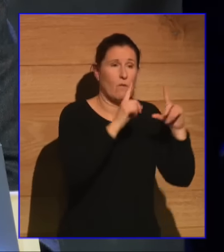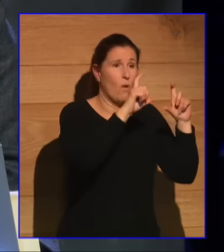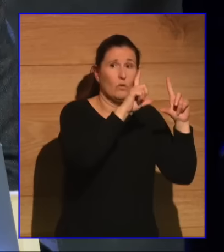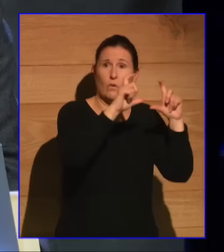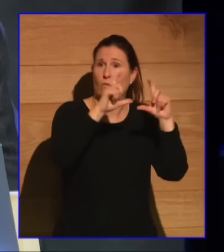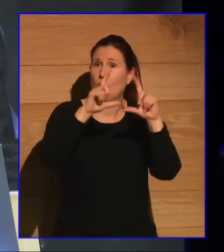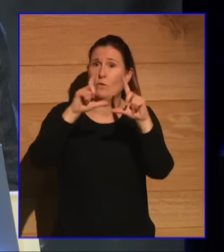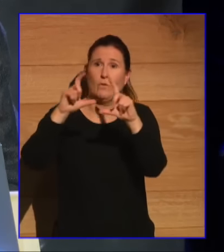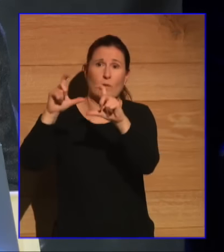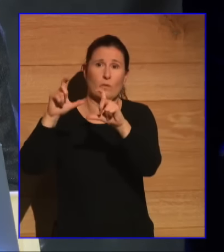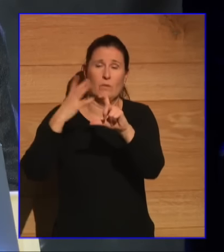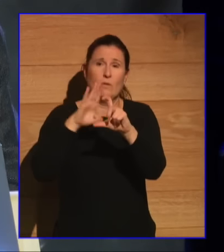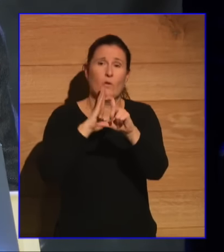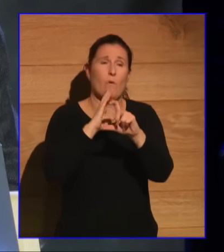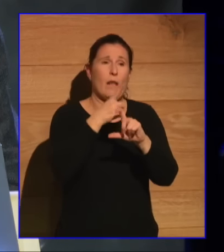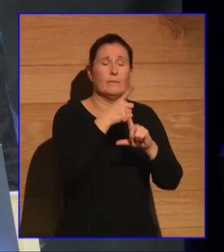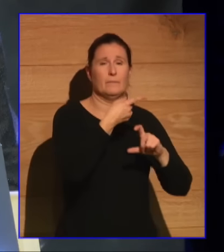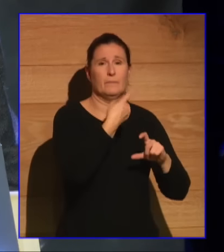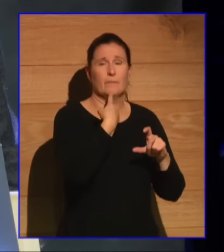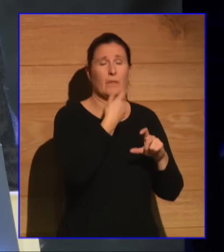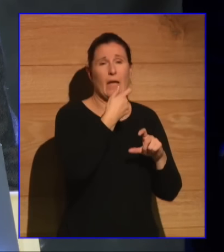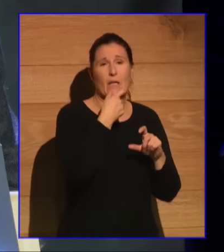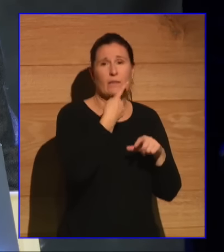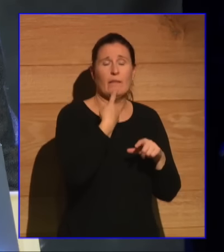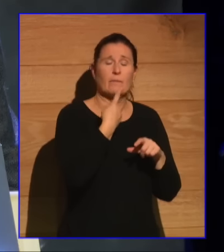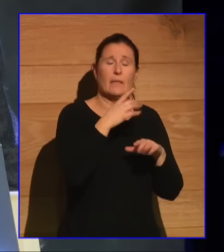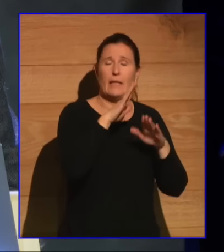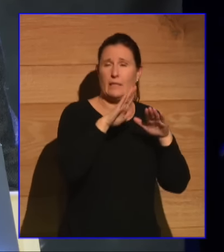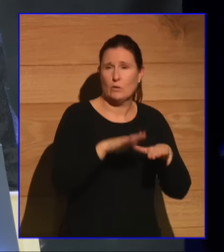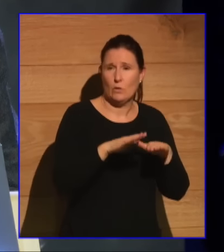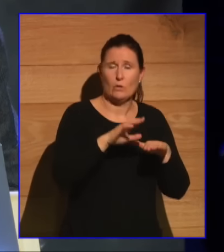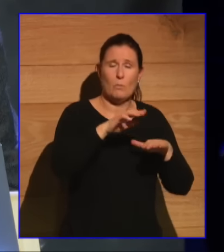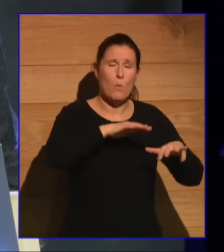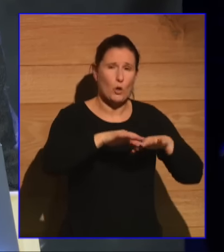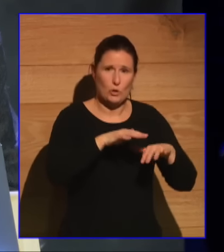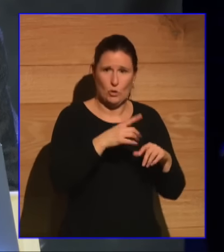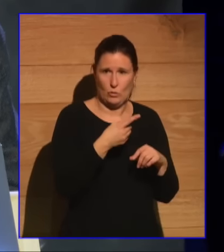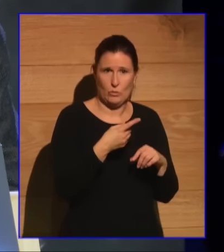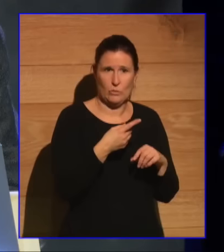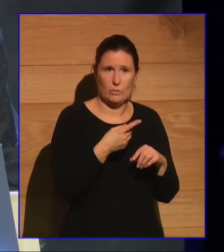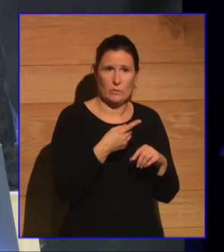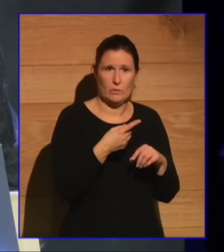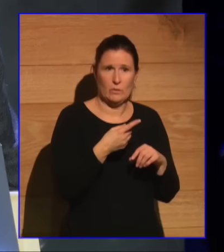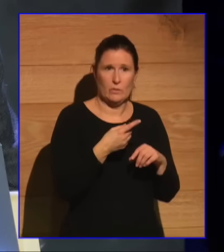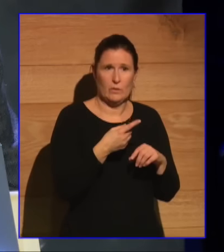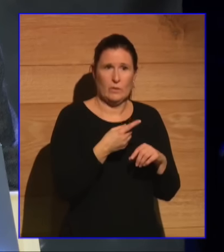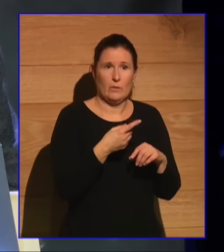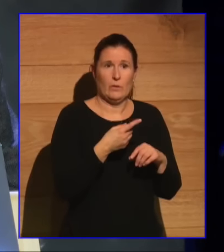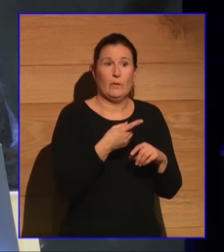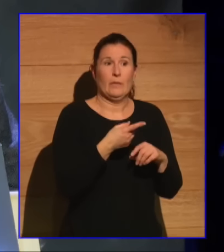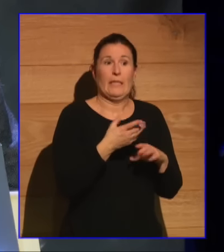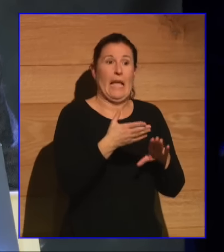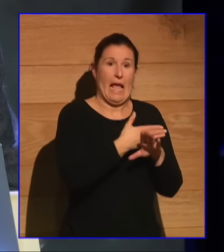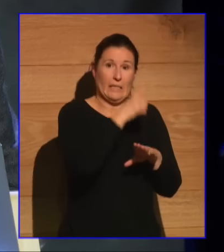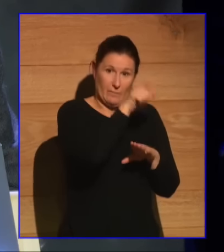técnica que los anglosajones llaman stop motion. Y que iba a hacer además Phil Tippett. Había trabajado ya